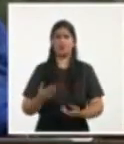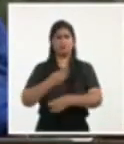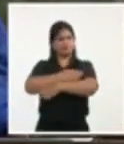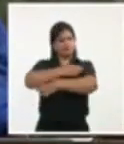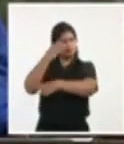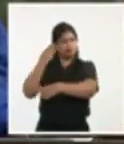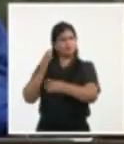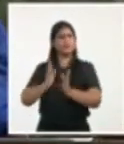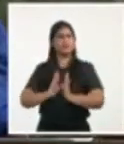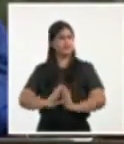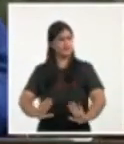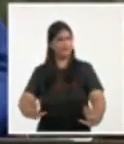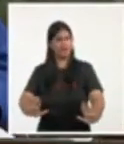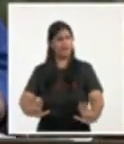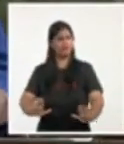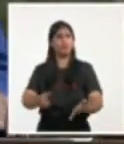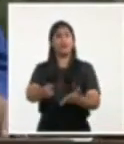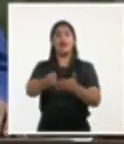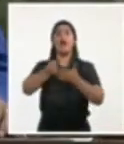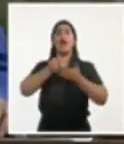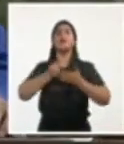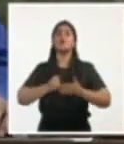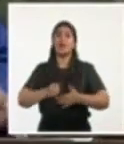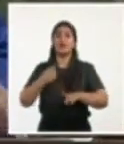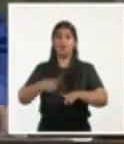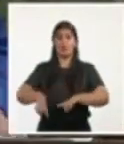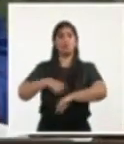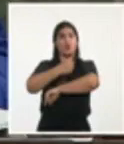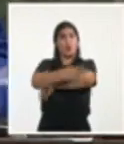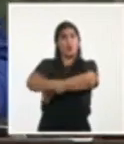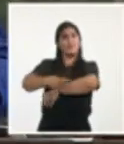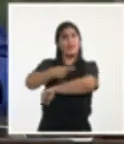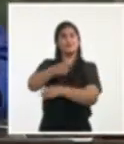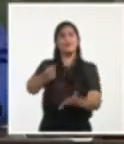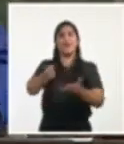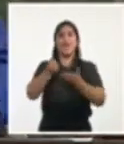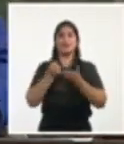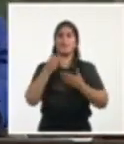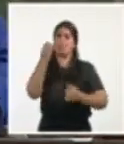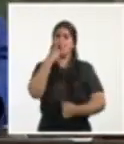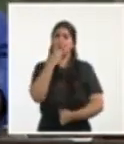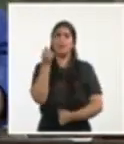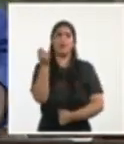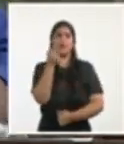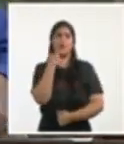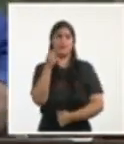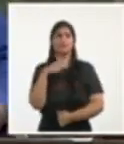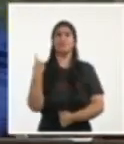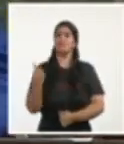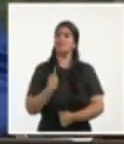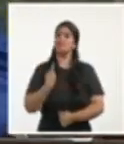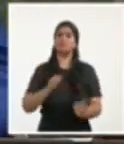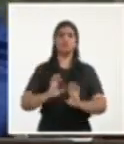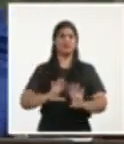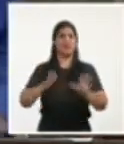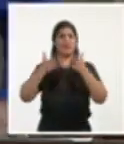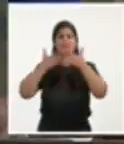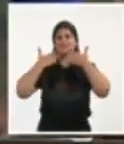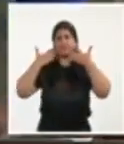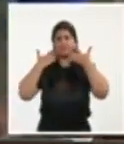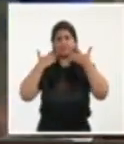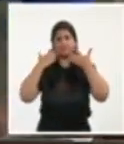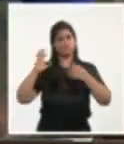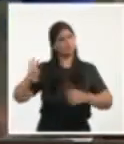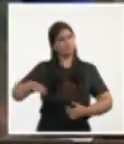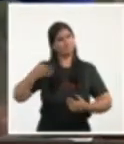si nos apoyaran con insumos y con carencias que tenemos, por supuesto también que la respuesta sería mejor. Pero la